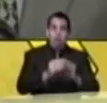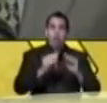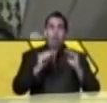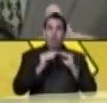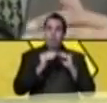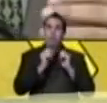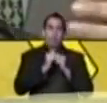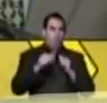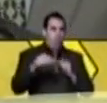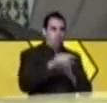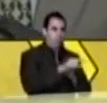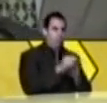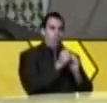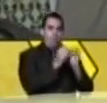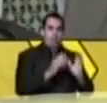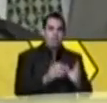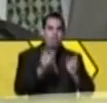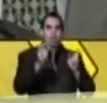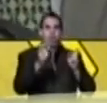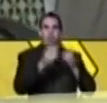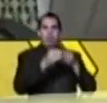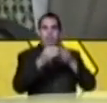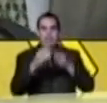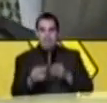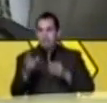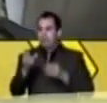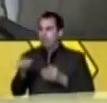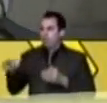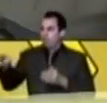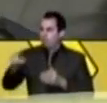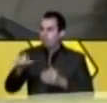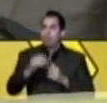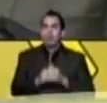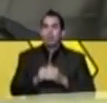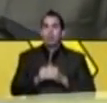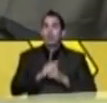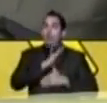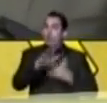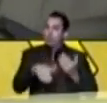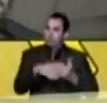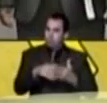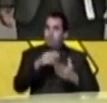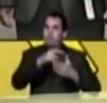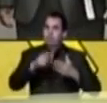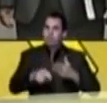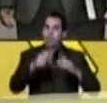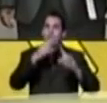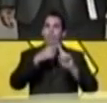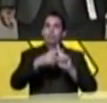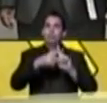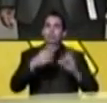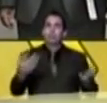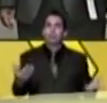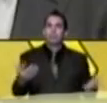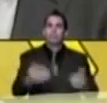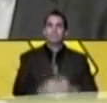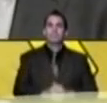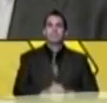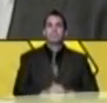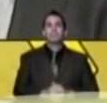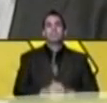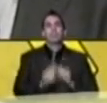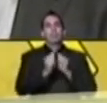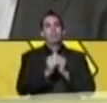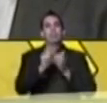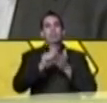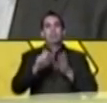compañeros con estos dirigentes gremiales todas han tenido resultados positivos Romero estuvo acompañado por el secretario